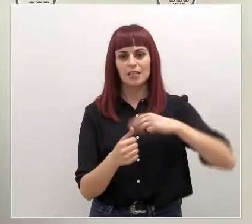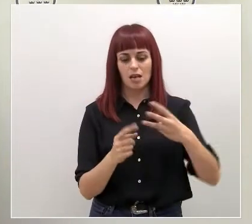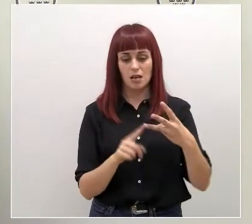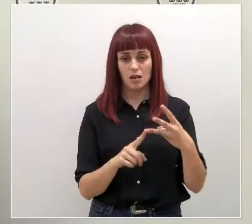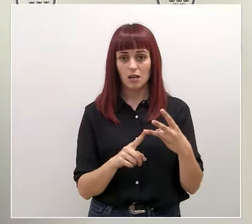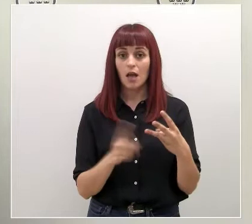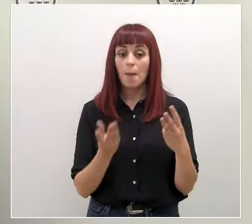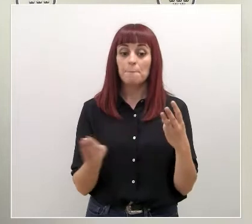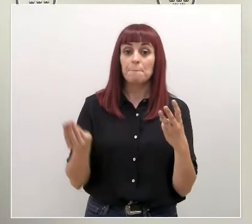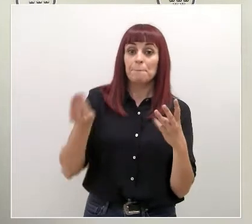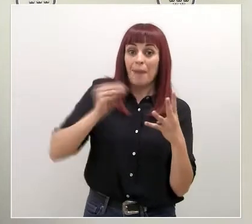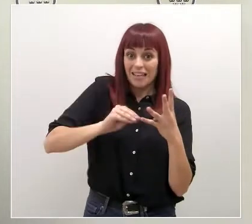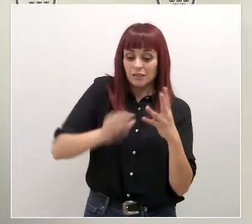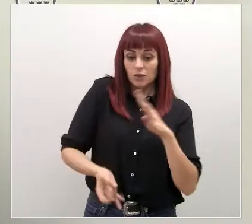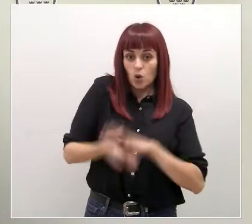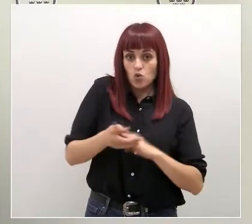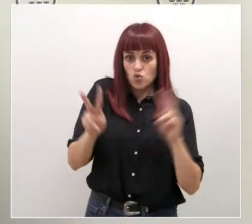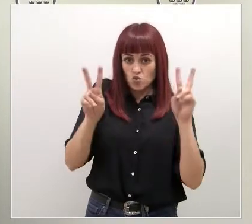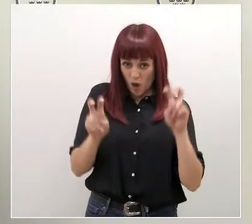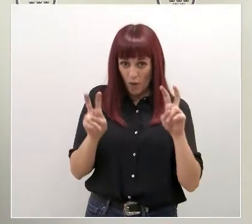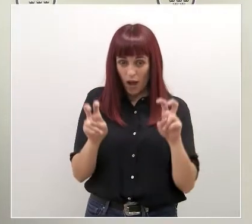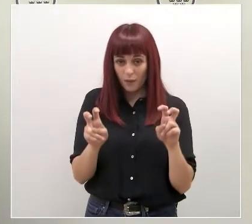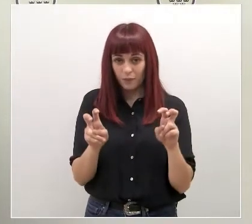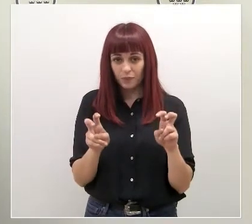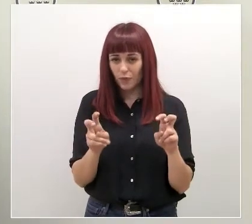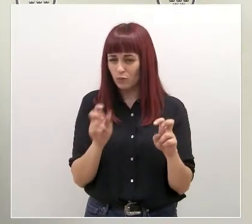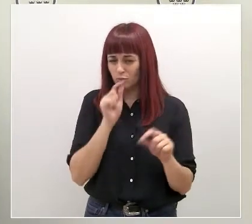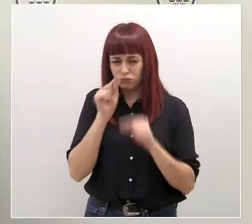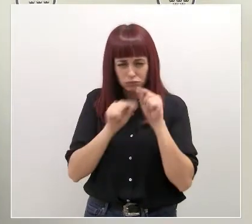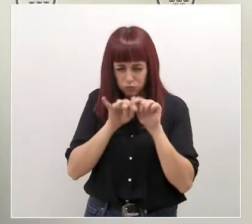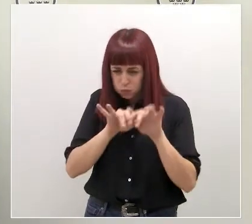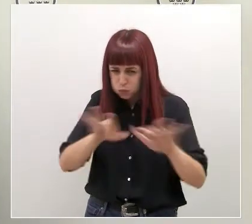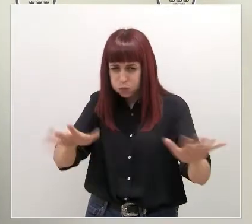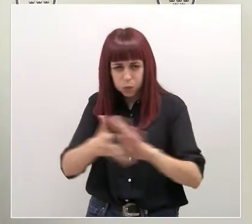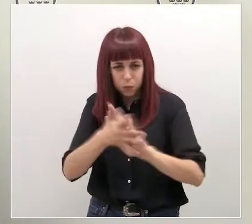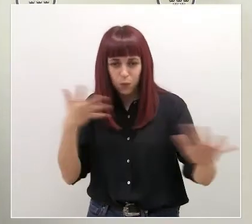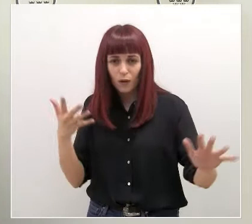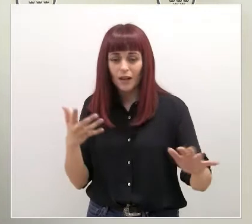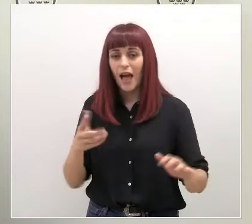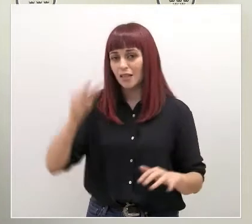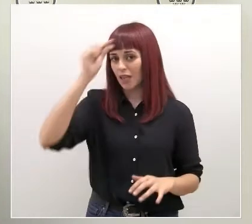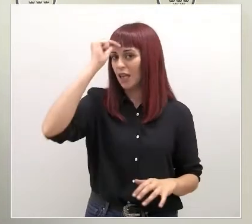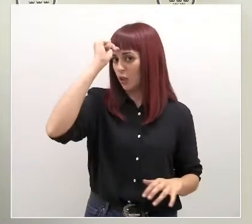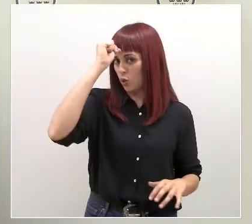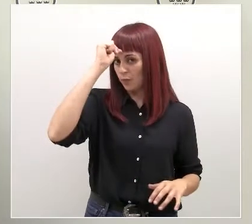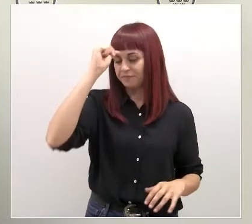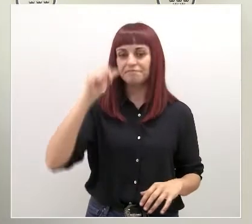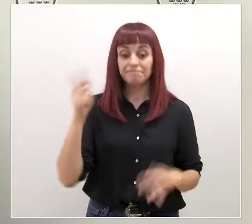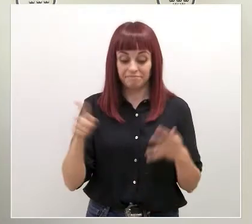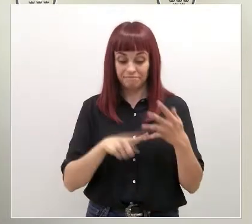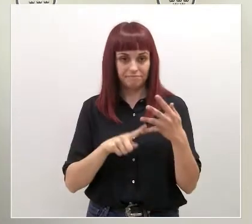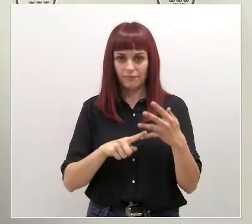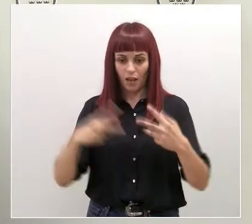A ella se suma la aparición en escena de una nueva variante muy contagiosa, la variante hindú, que ha provocado el cierre